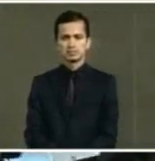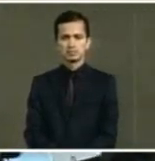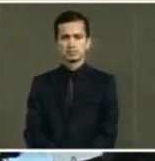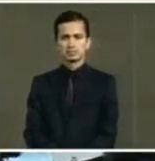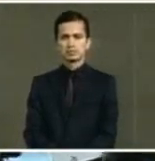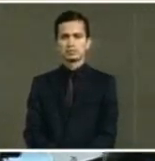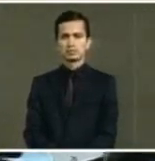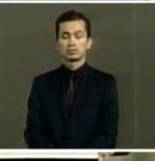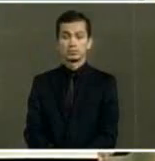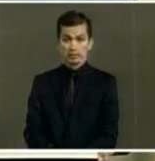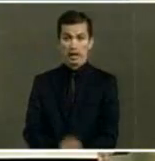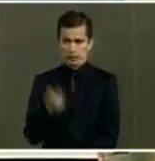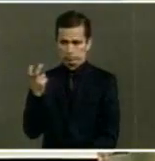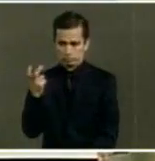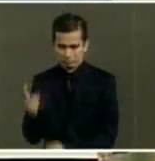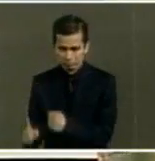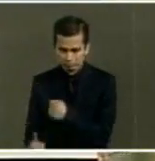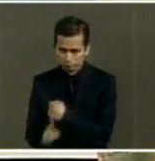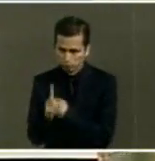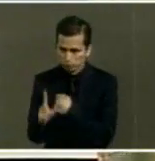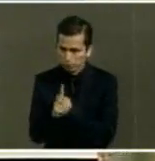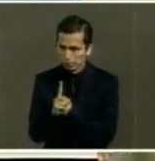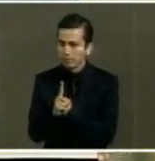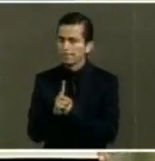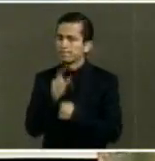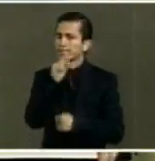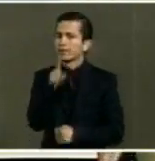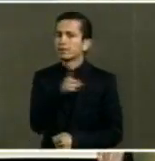más allá de esta problemática, no debemos